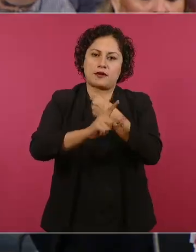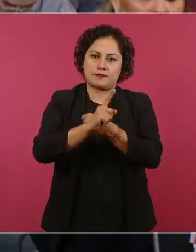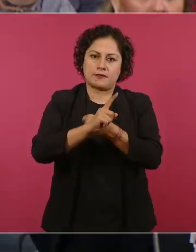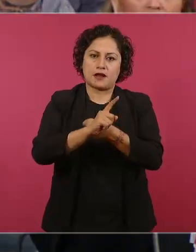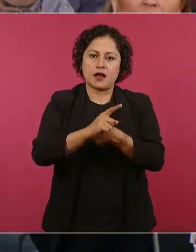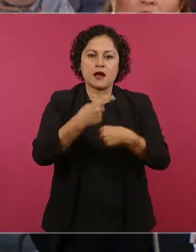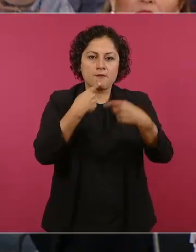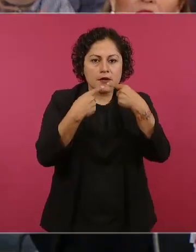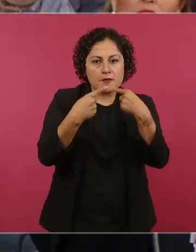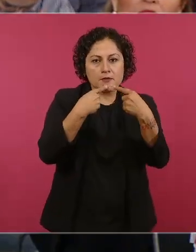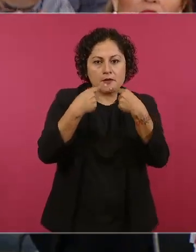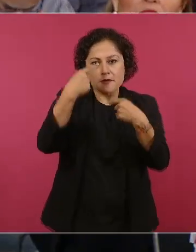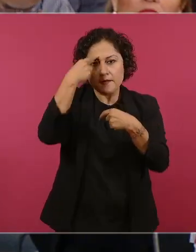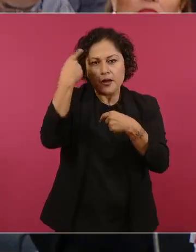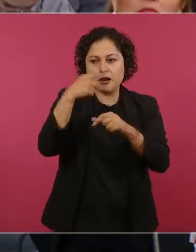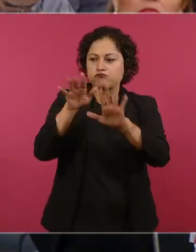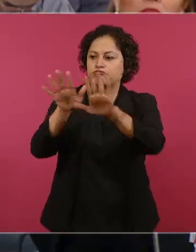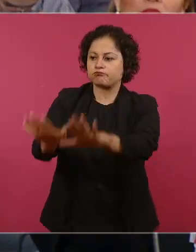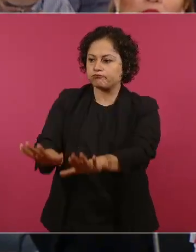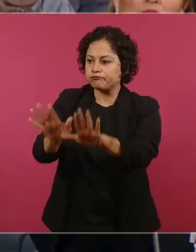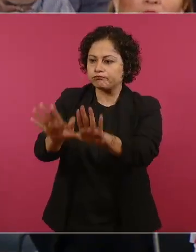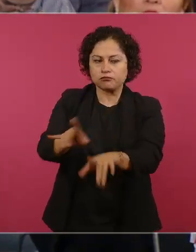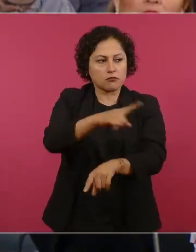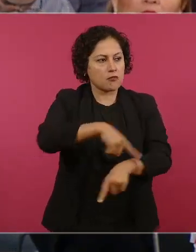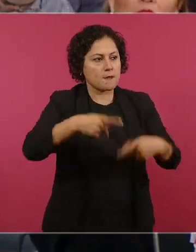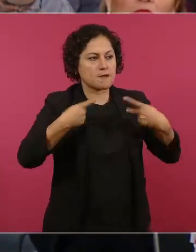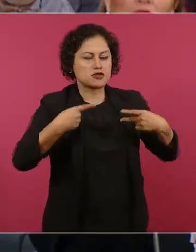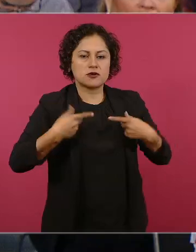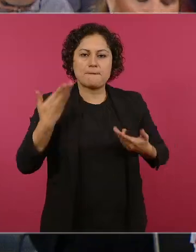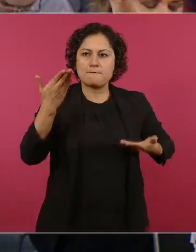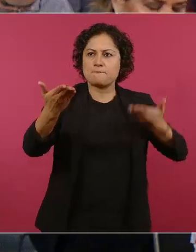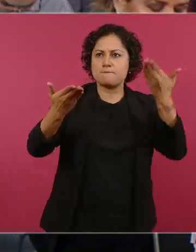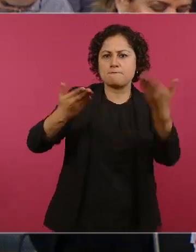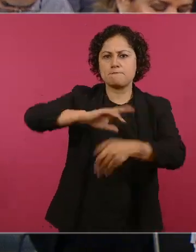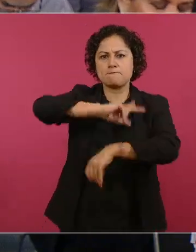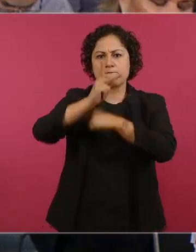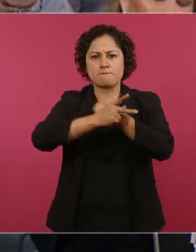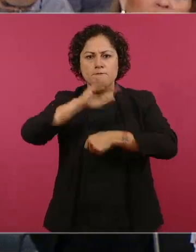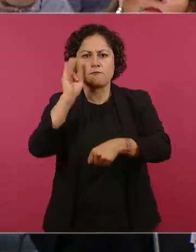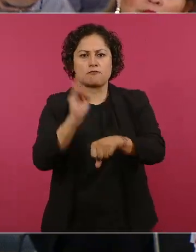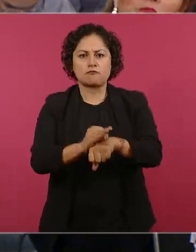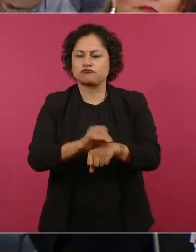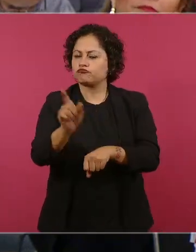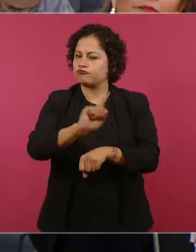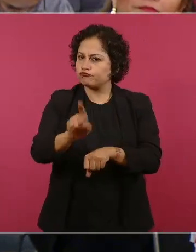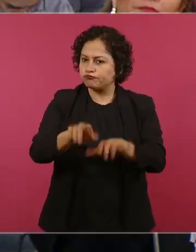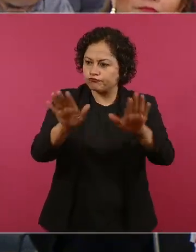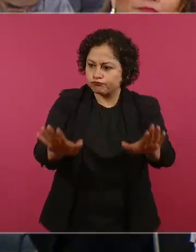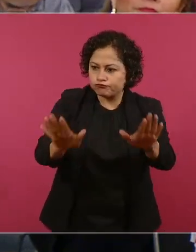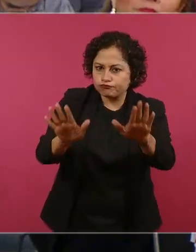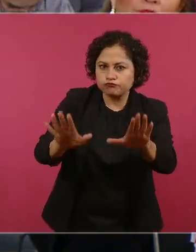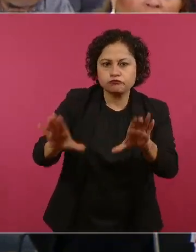nuevas nacionalizaciones, sino para que se siguiera pues beneficiando al sector empresarial. Y al mismo tiempo,